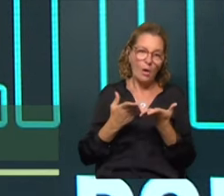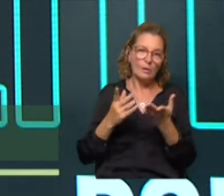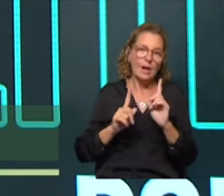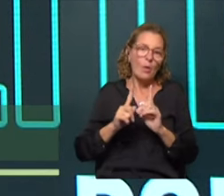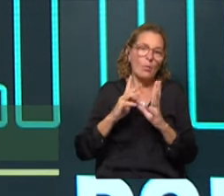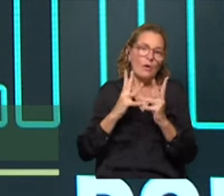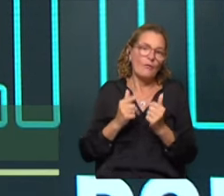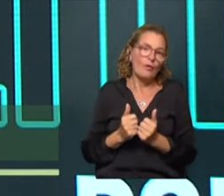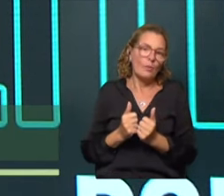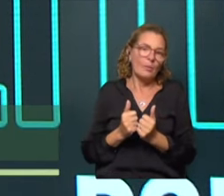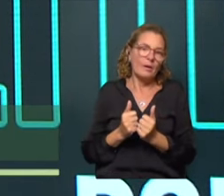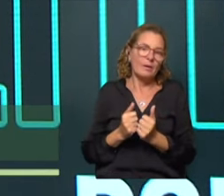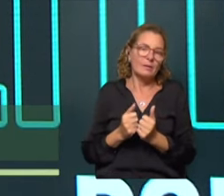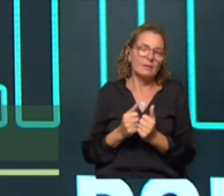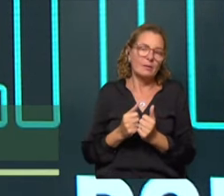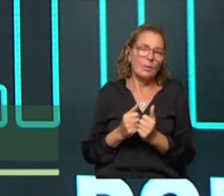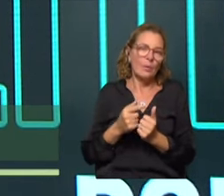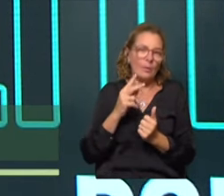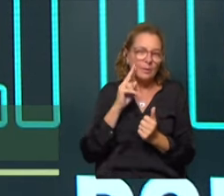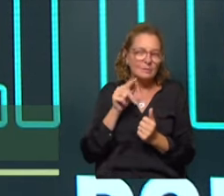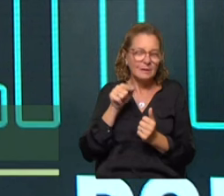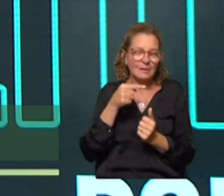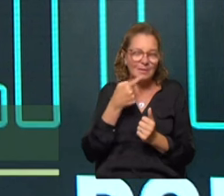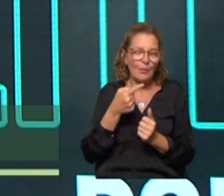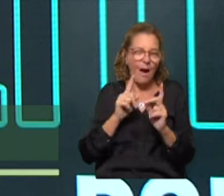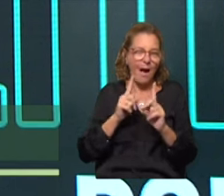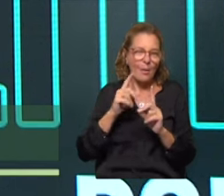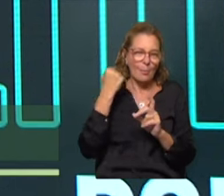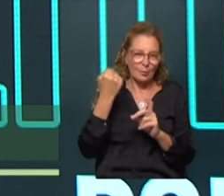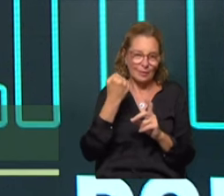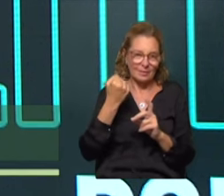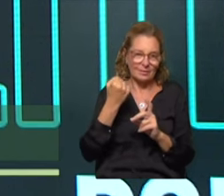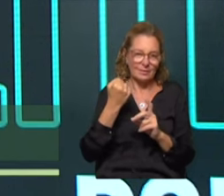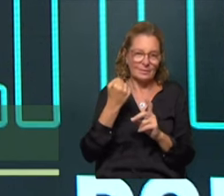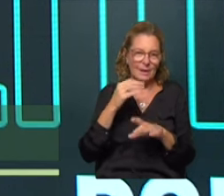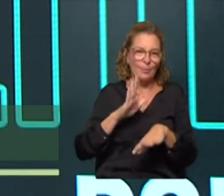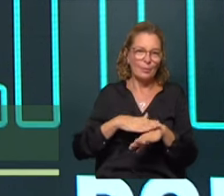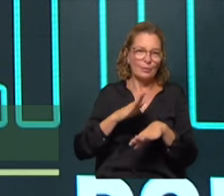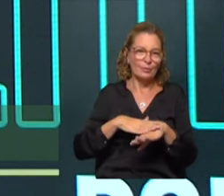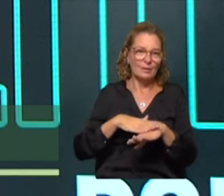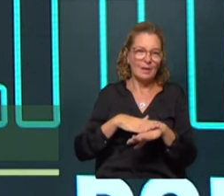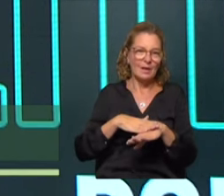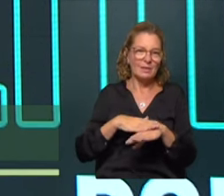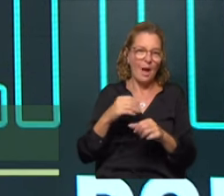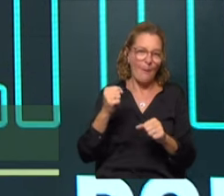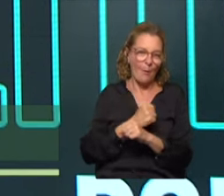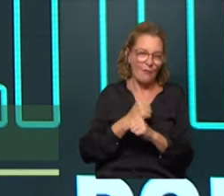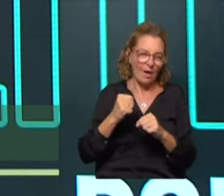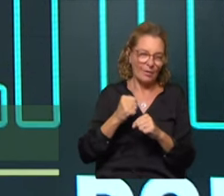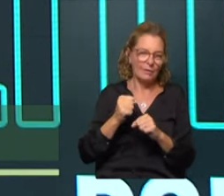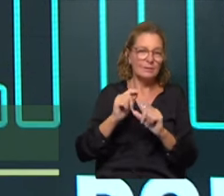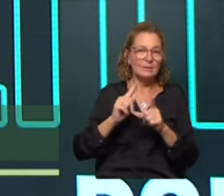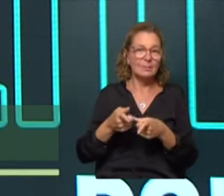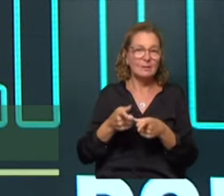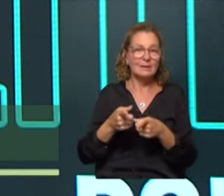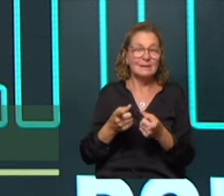alguna forma hizo un llamamiento ahí importante con respecto a la responsabilidad de haberla aprobado y a